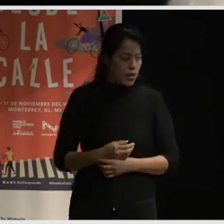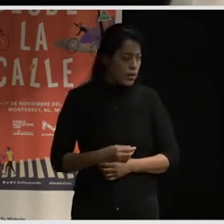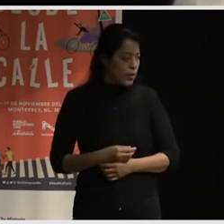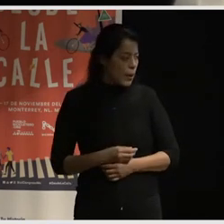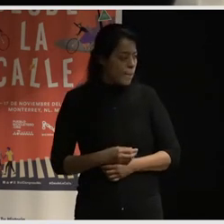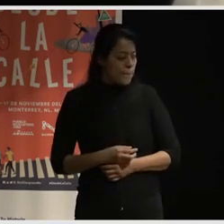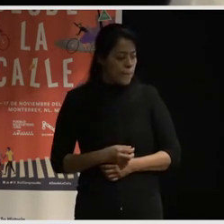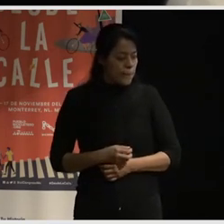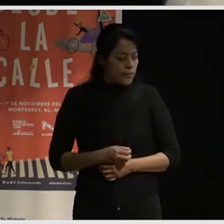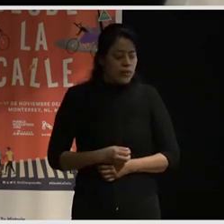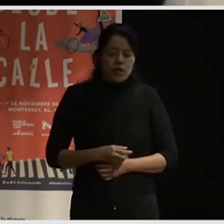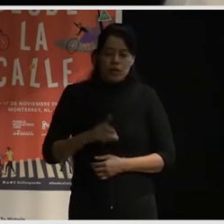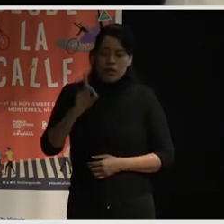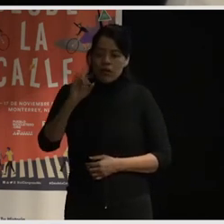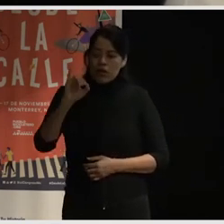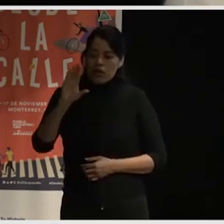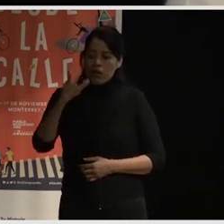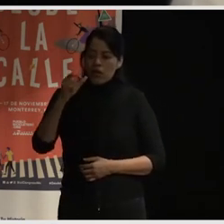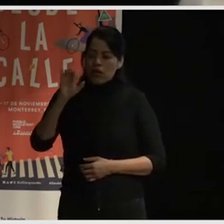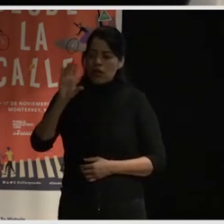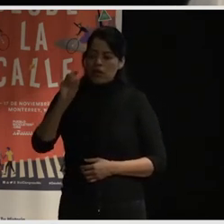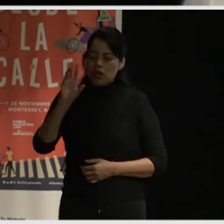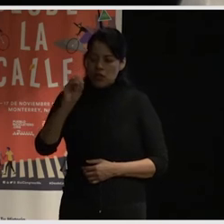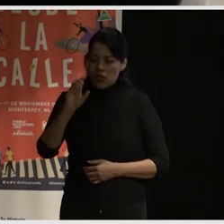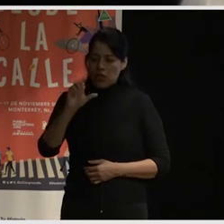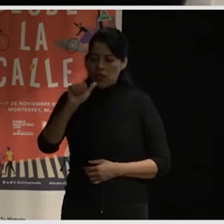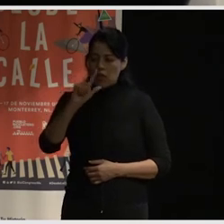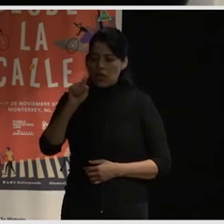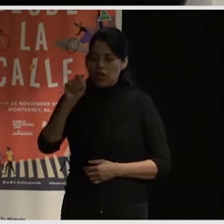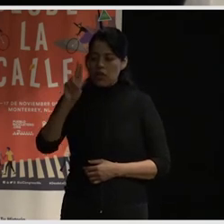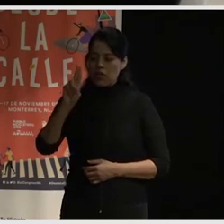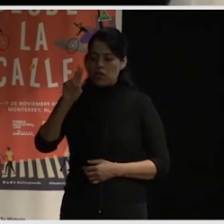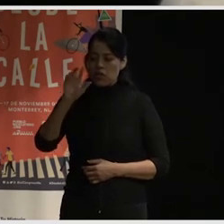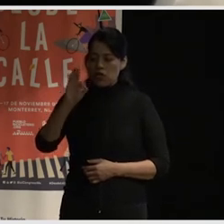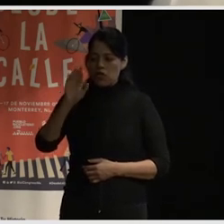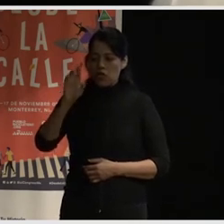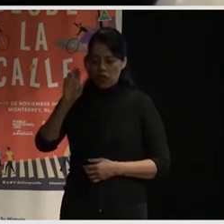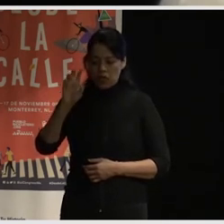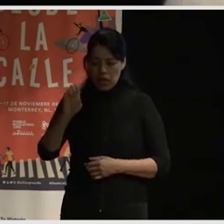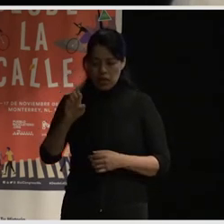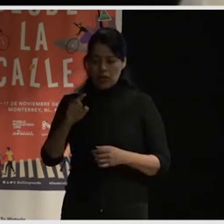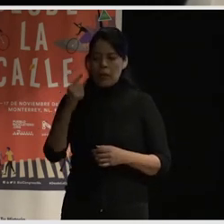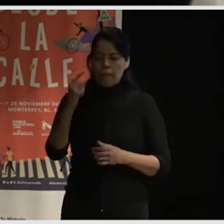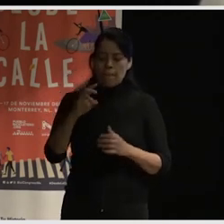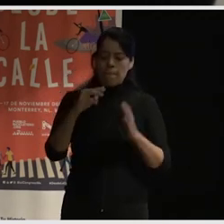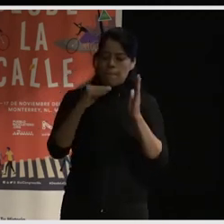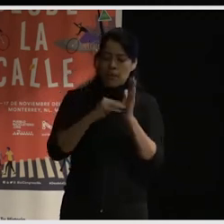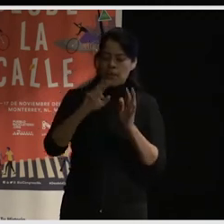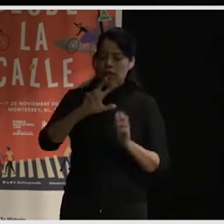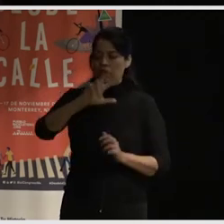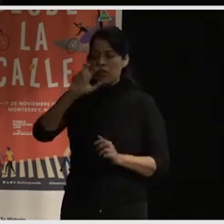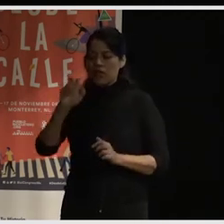esa dióxido de azufre estaba en mil 300 por ciento arriba de lo que recomienda la organización